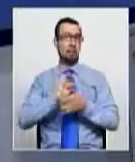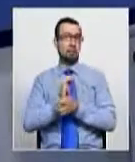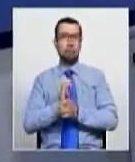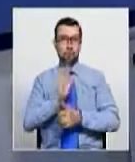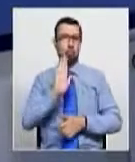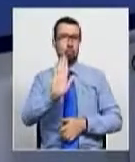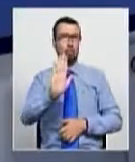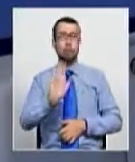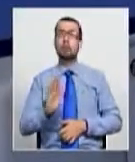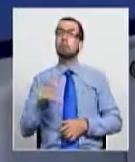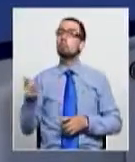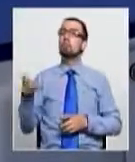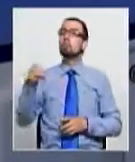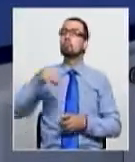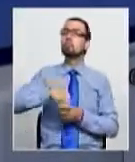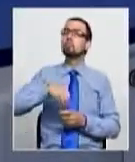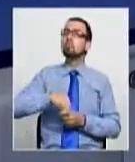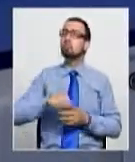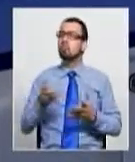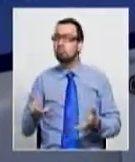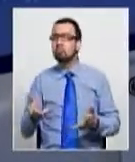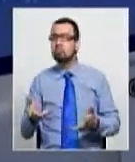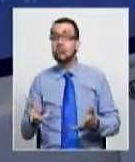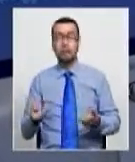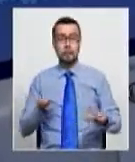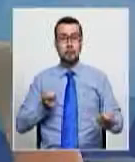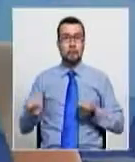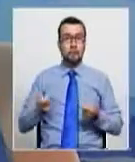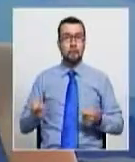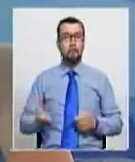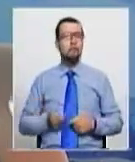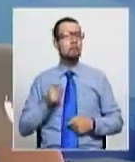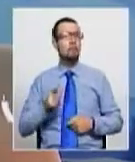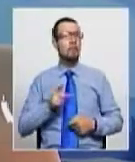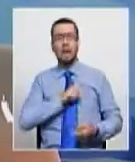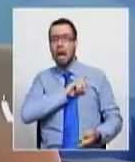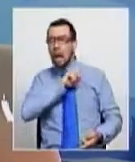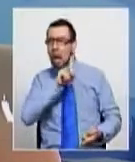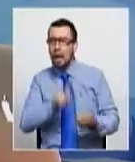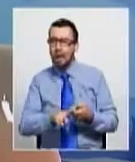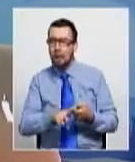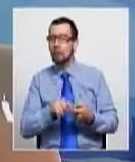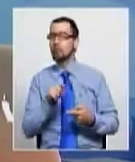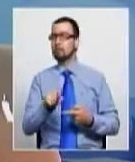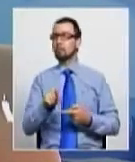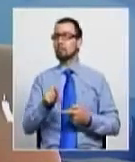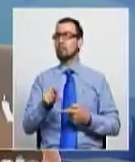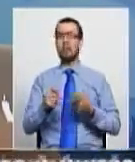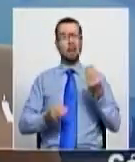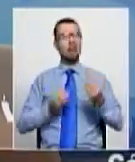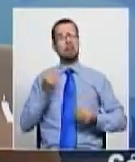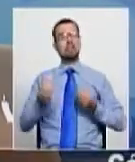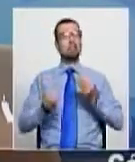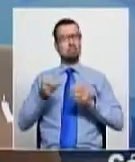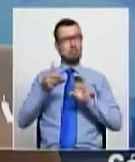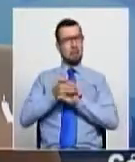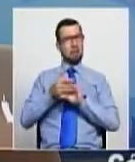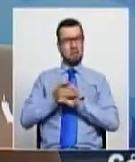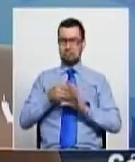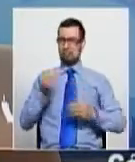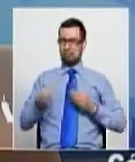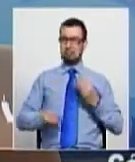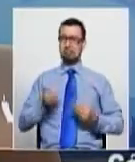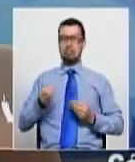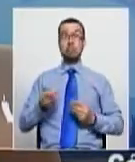con los contenidos y precisamente hasta cierto punto de la pregunta de qué debe hacer un canal como estos y que está